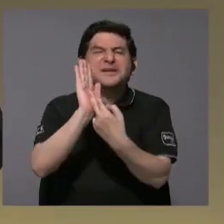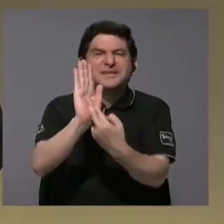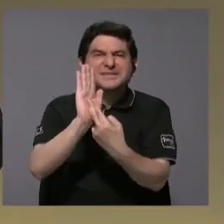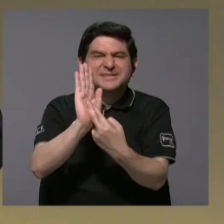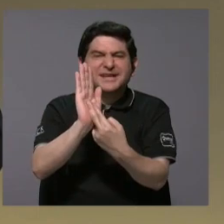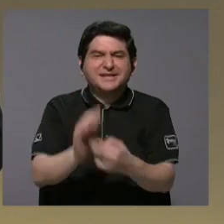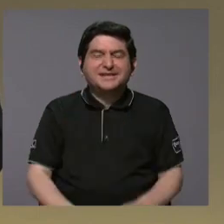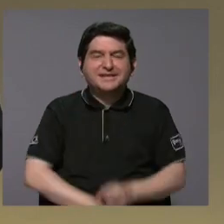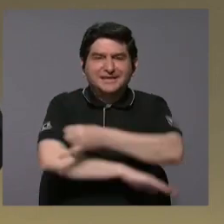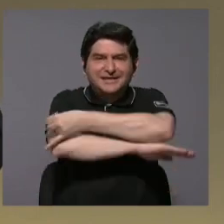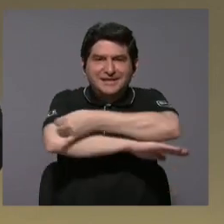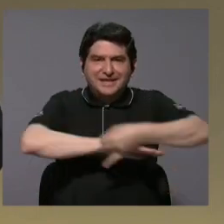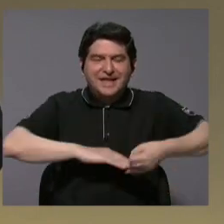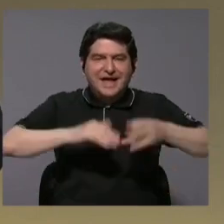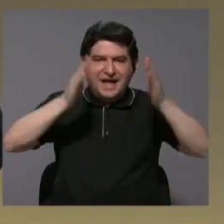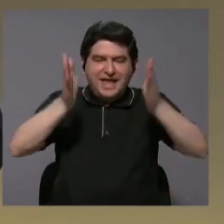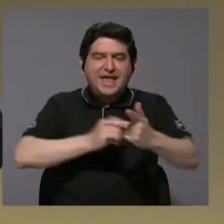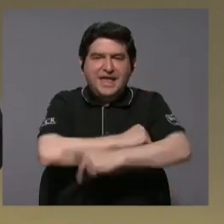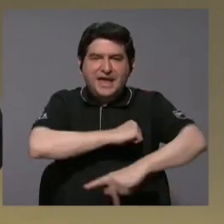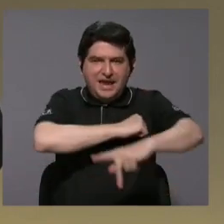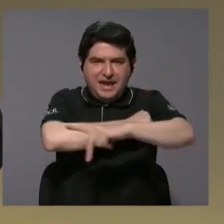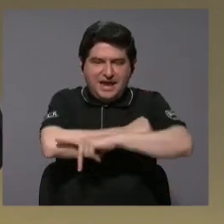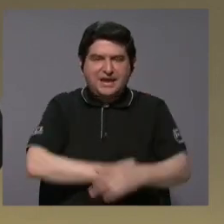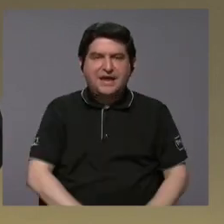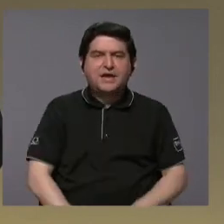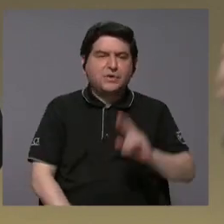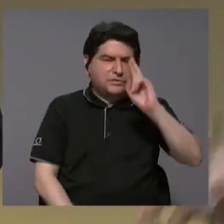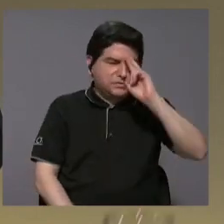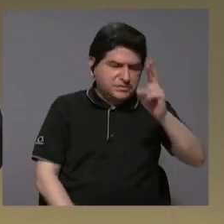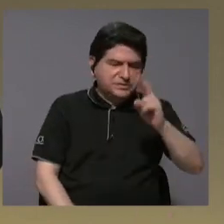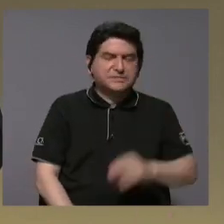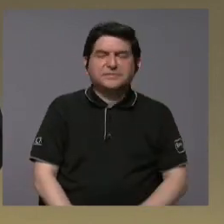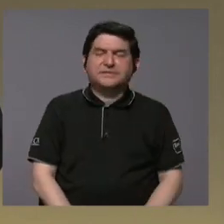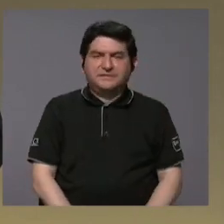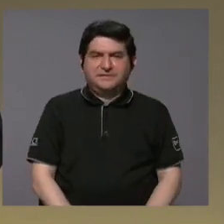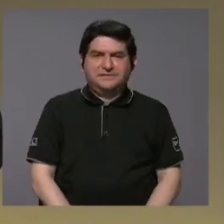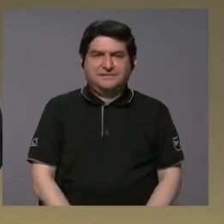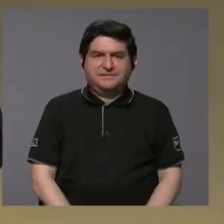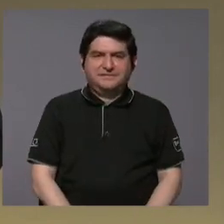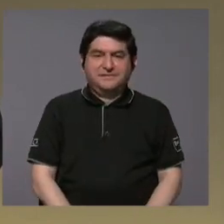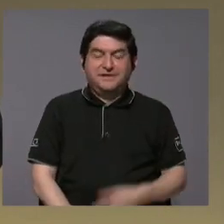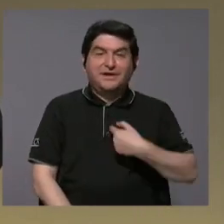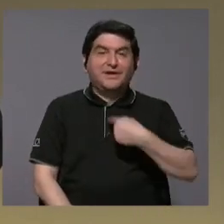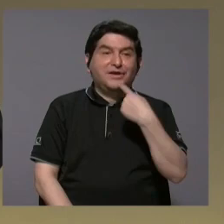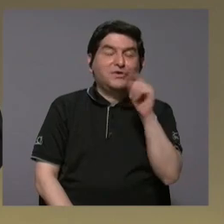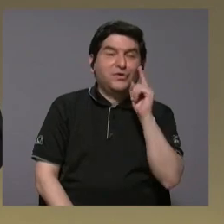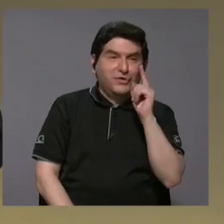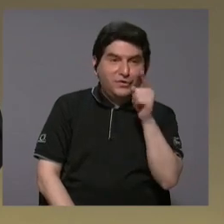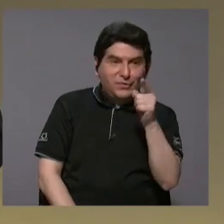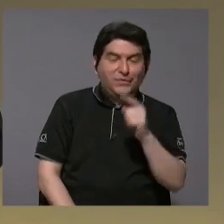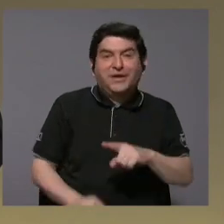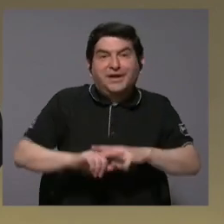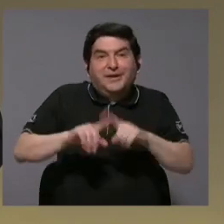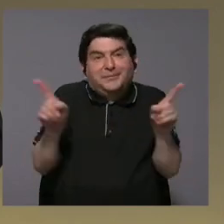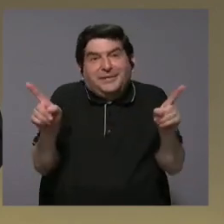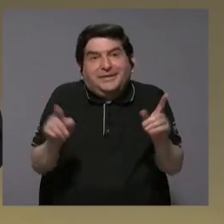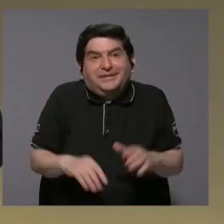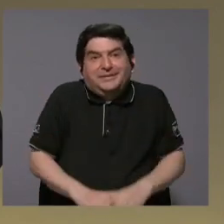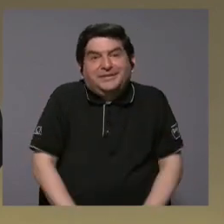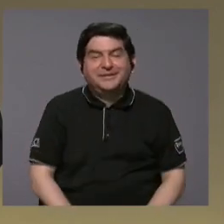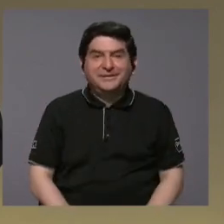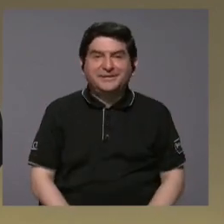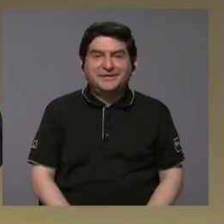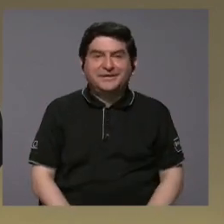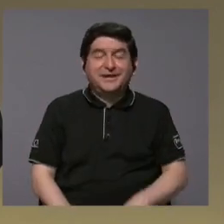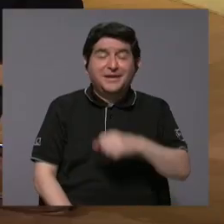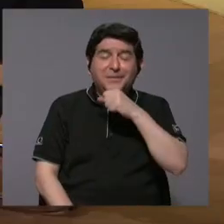los ingenieros de este país respetan, admiran, y estoy hablando por él, pero de ahí, los viejos